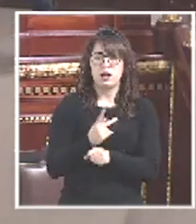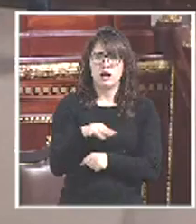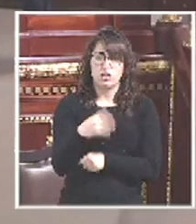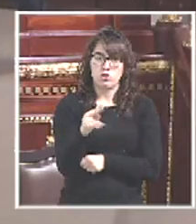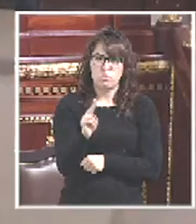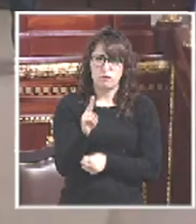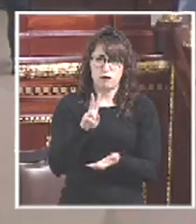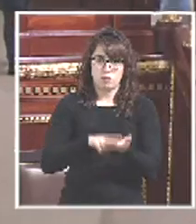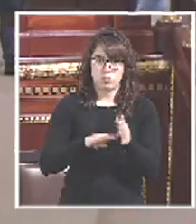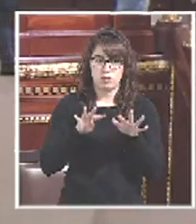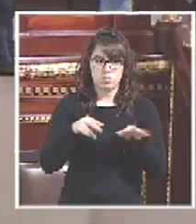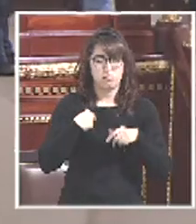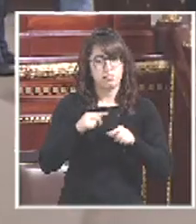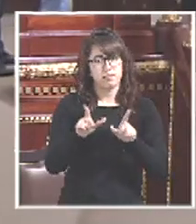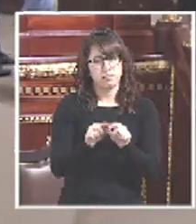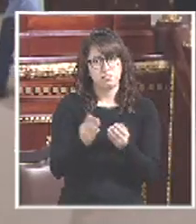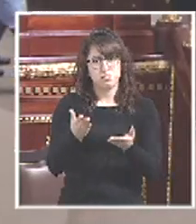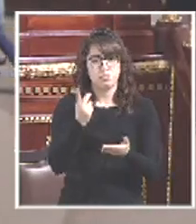pasado. Es cuanto.